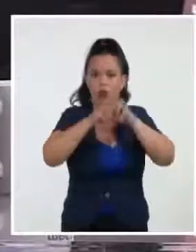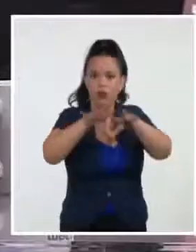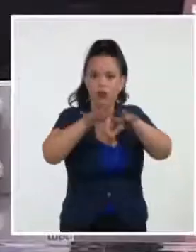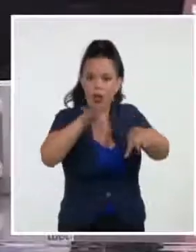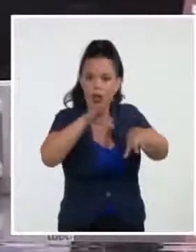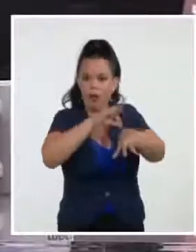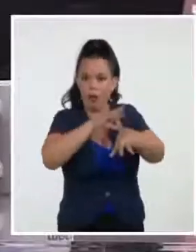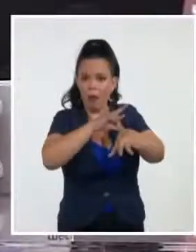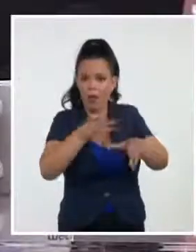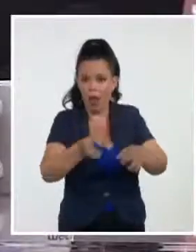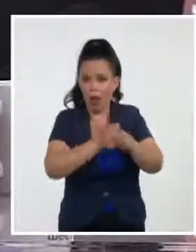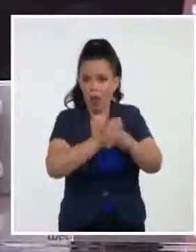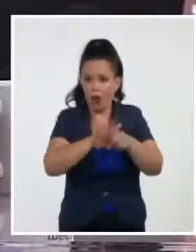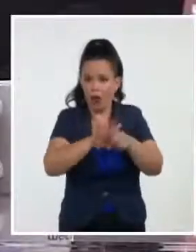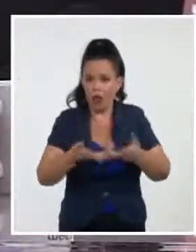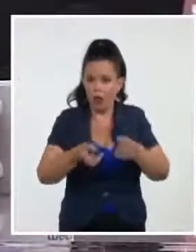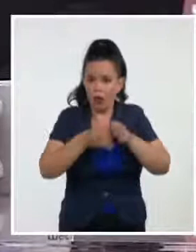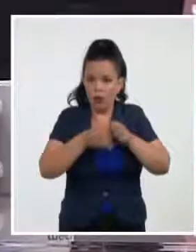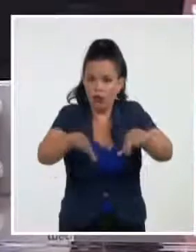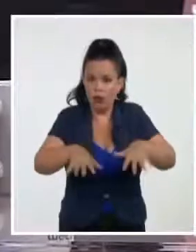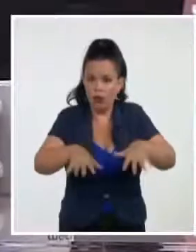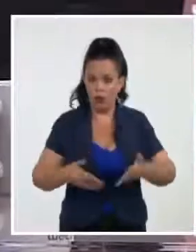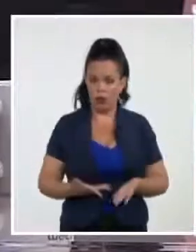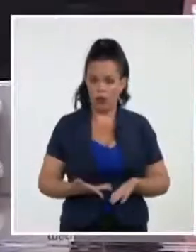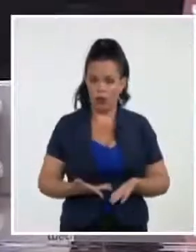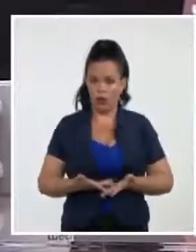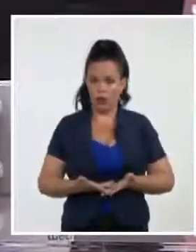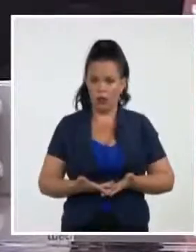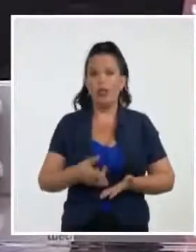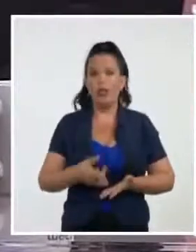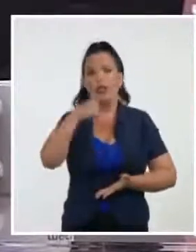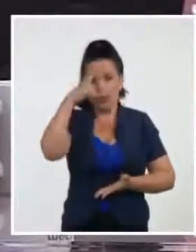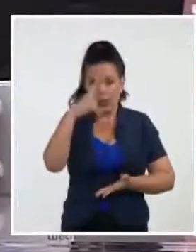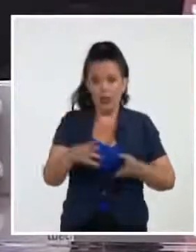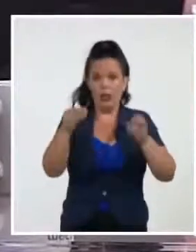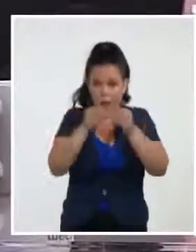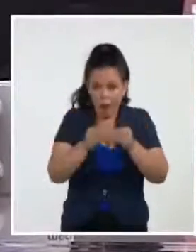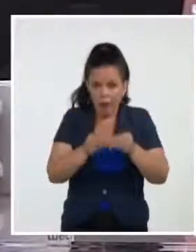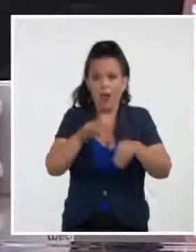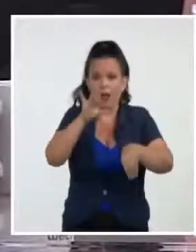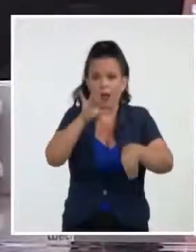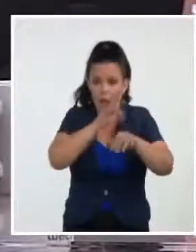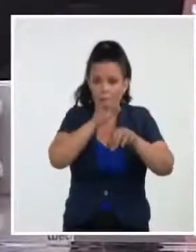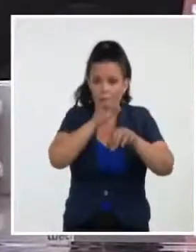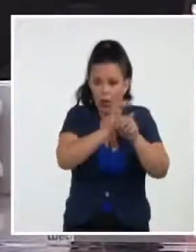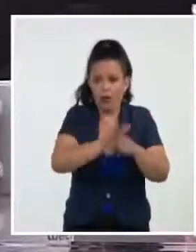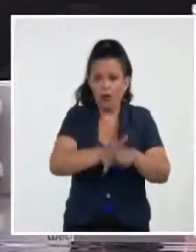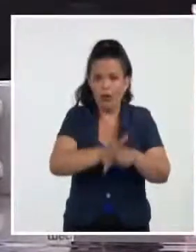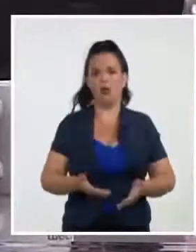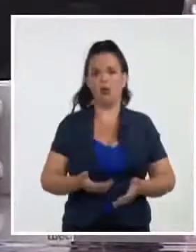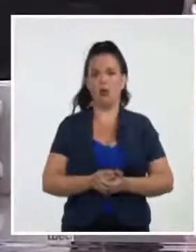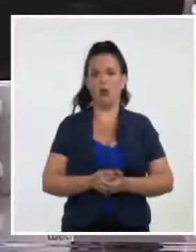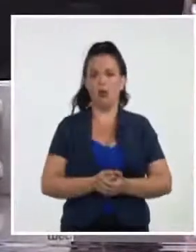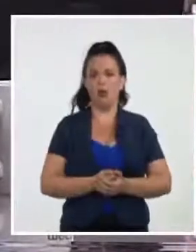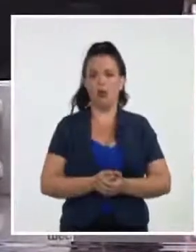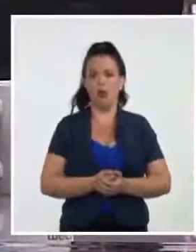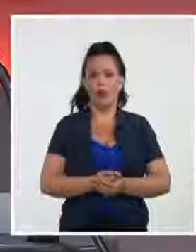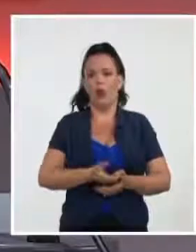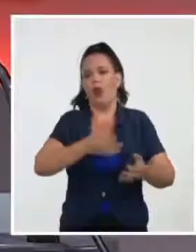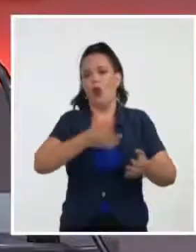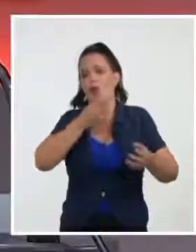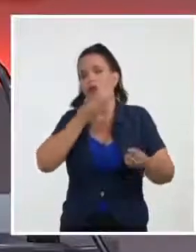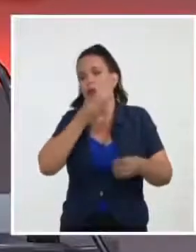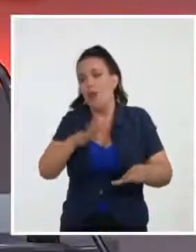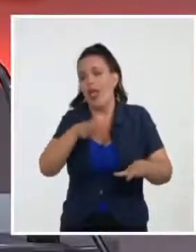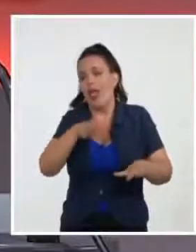gravedad porque la vacuna lo que ayuda es que no vayan a la gravedad, pero sí se infectan y sí pueden transmitir la enfermedad. Exactamente,